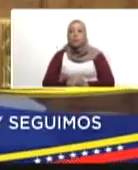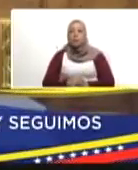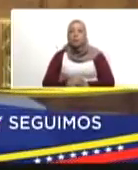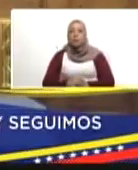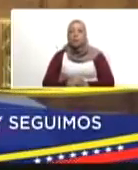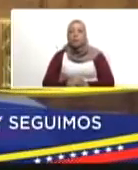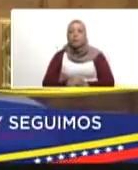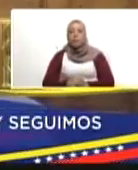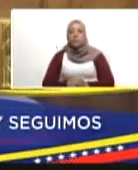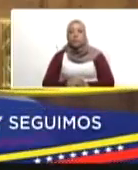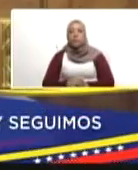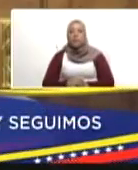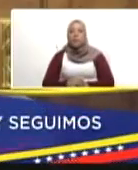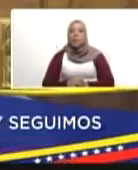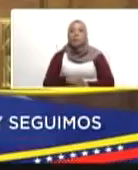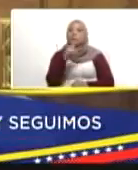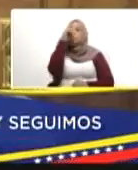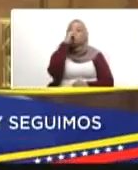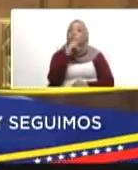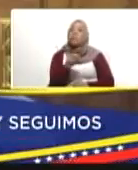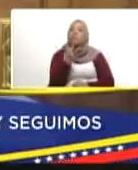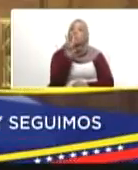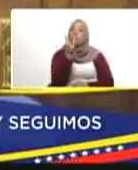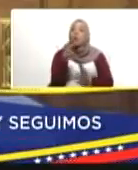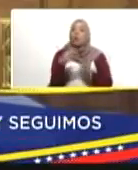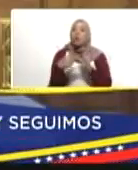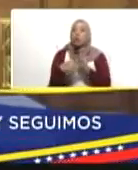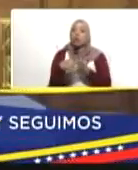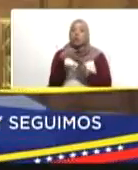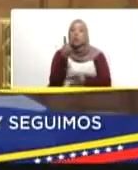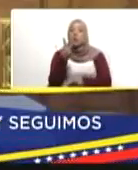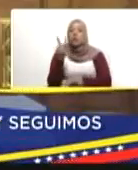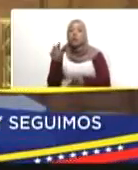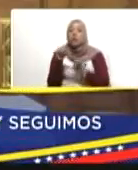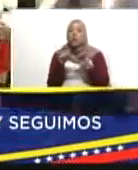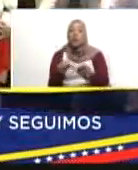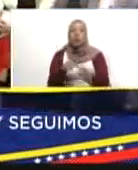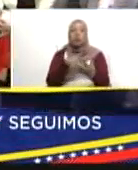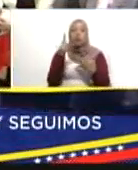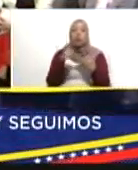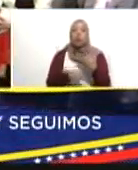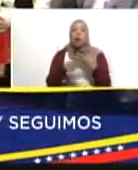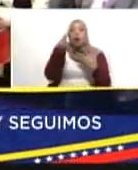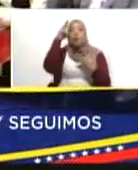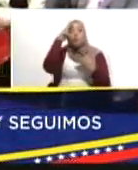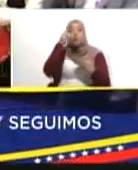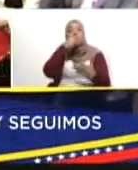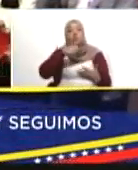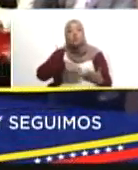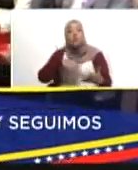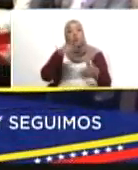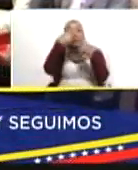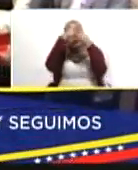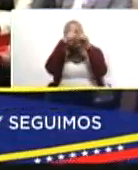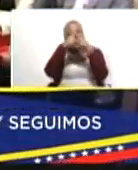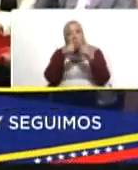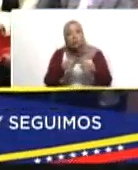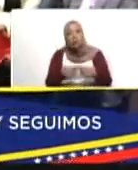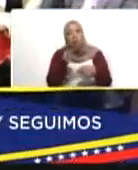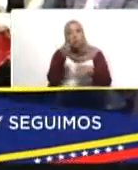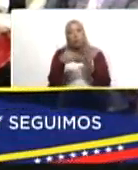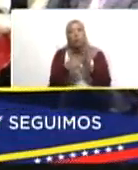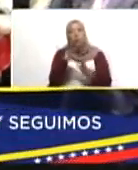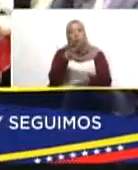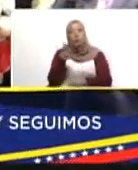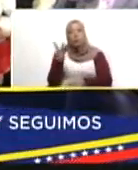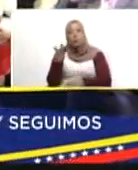ser en el año 2022 vine a presentar mi memoria y cuenta y lancé una